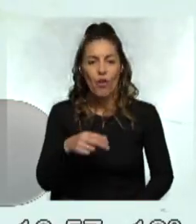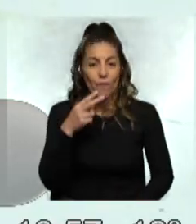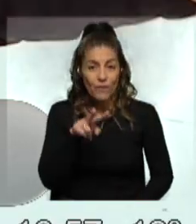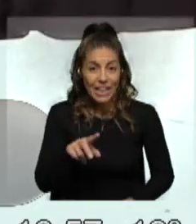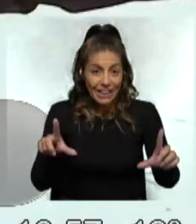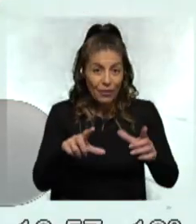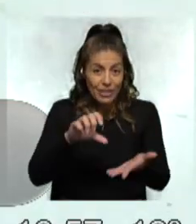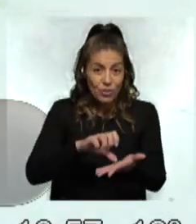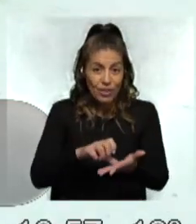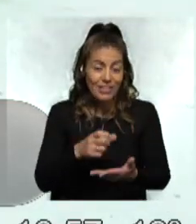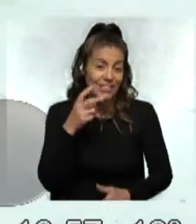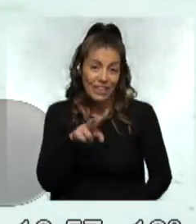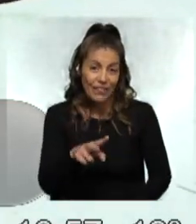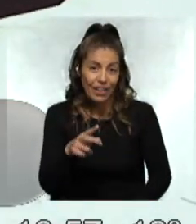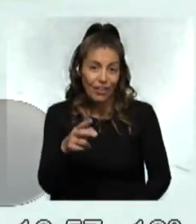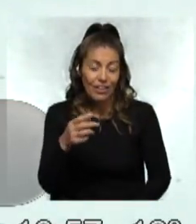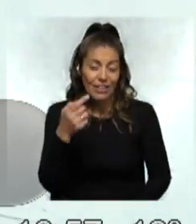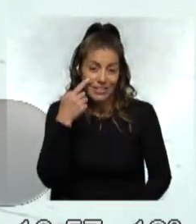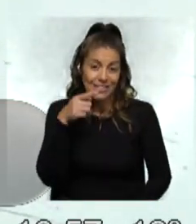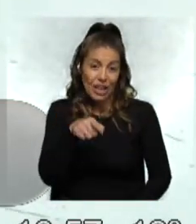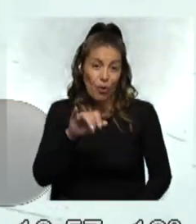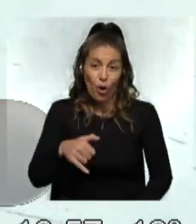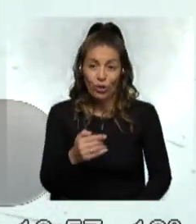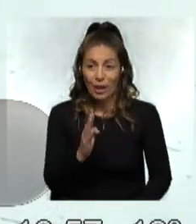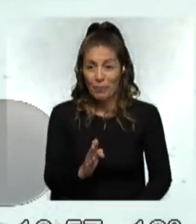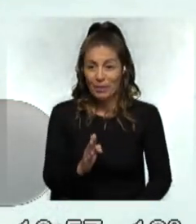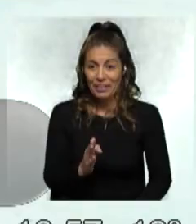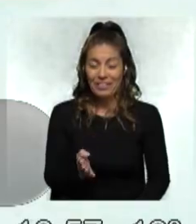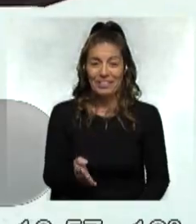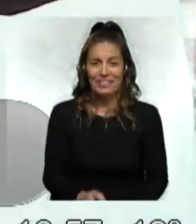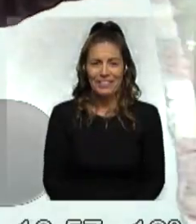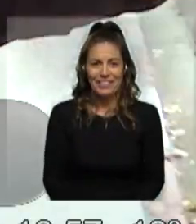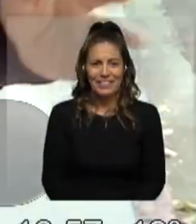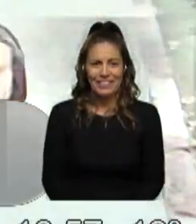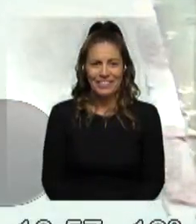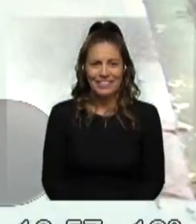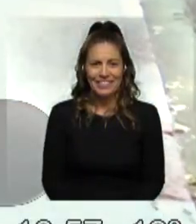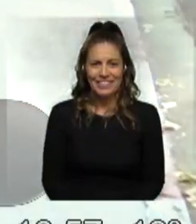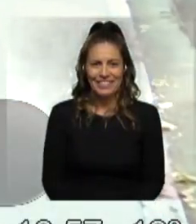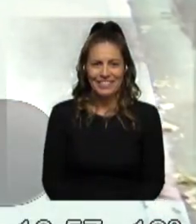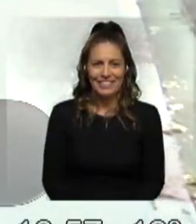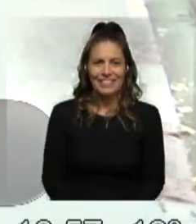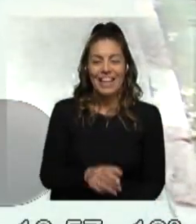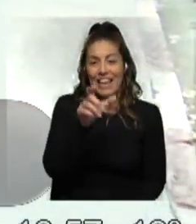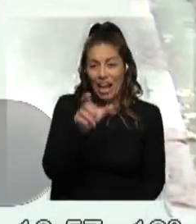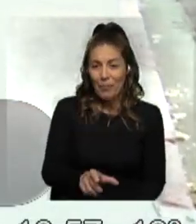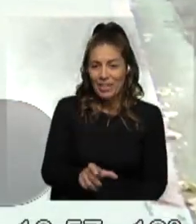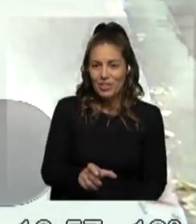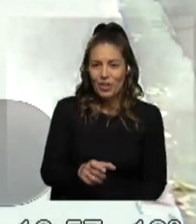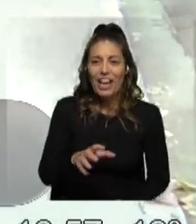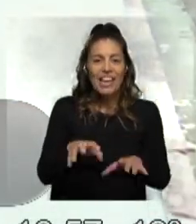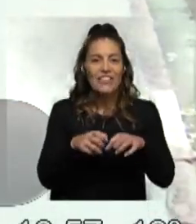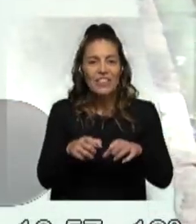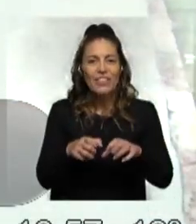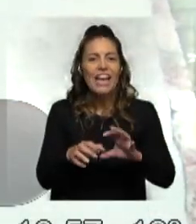seguido o no? Si te veo, si sé, claro. Yo sé que sos JP. Guillermo, nuestro ciudadano favorito en la República Independentista del Prado, claro, no, Guillermo. Yo no